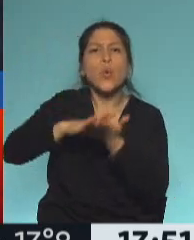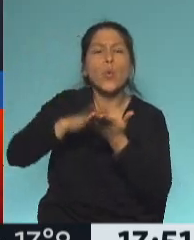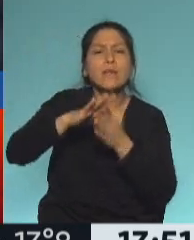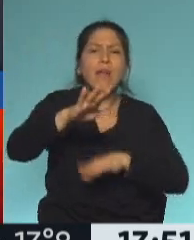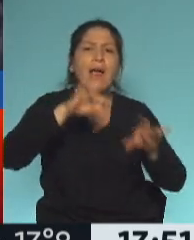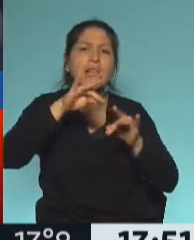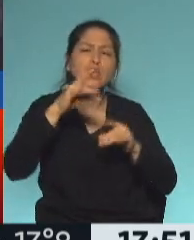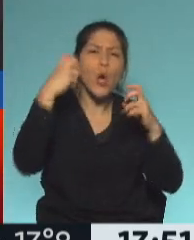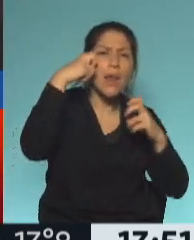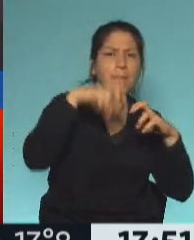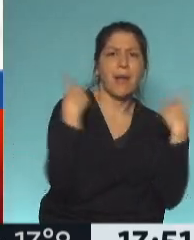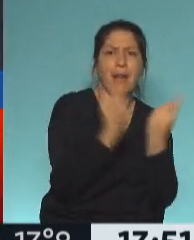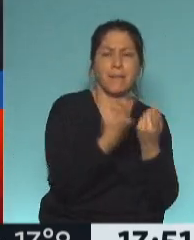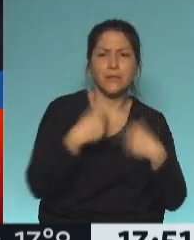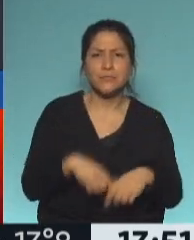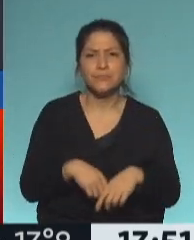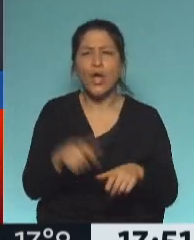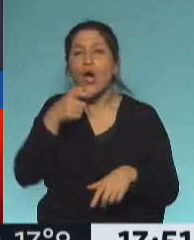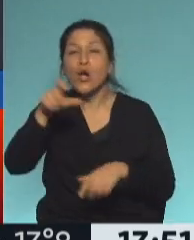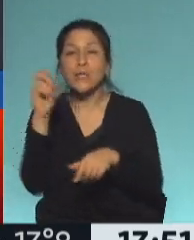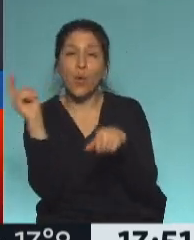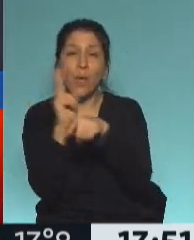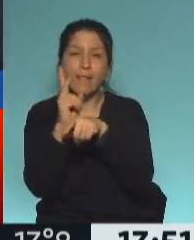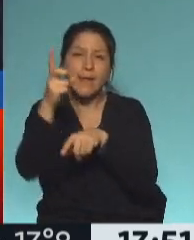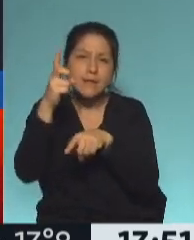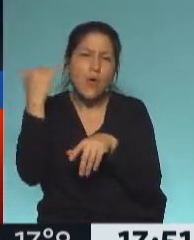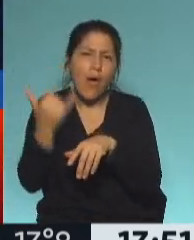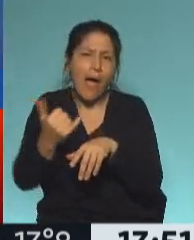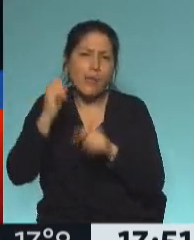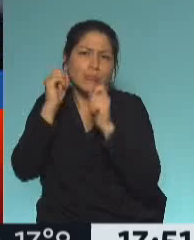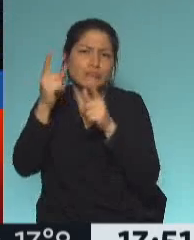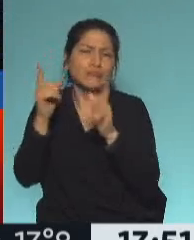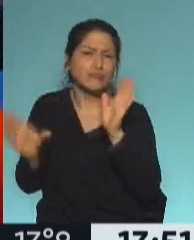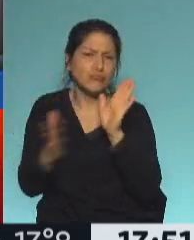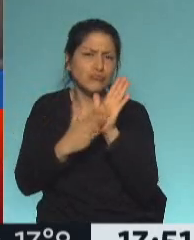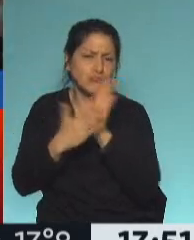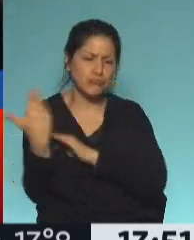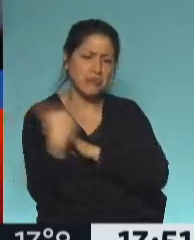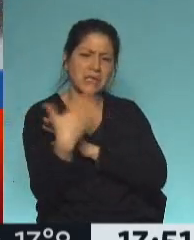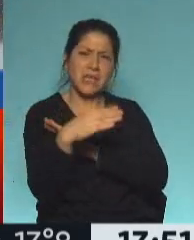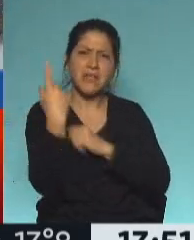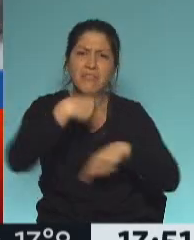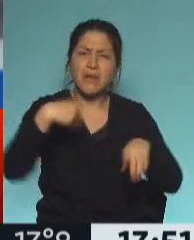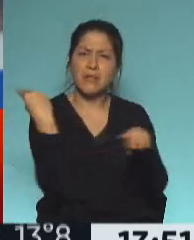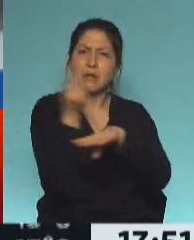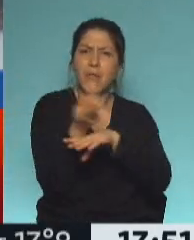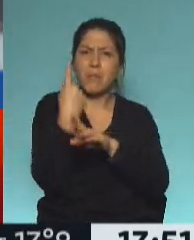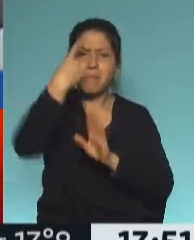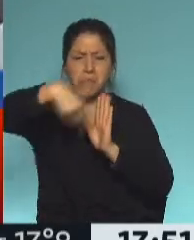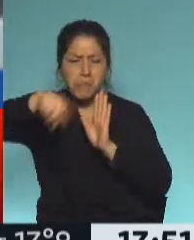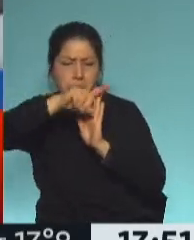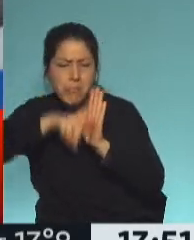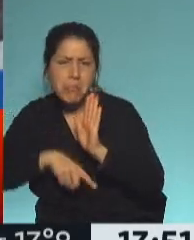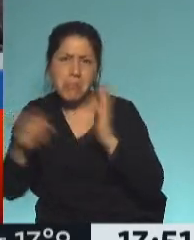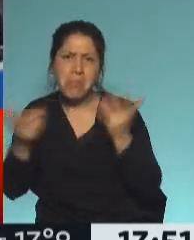Parlamento. El Consejo de los Guardianes tiene la potestad de rechazar a cualquier candidato y las razones por las cuales se declina su